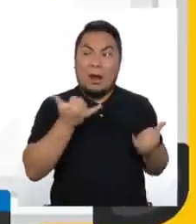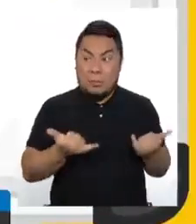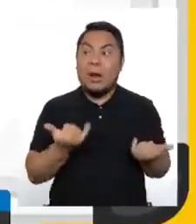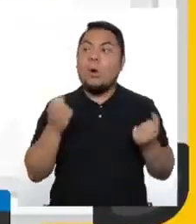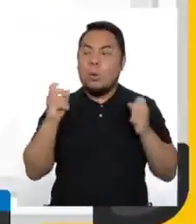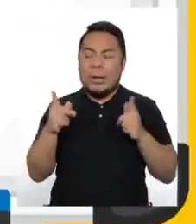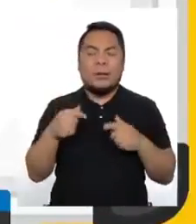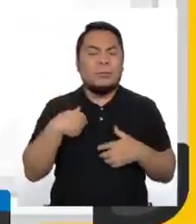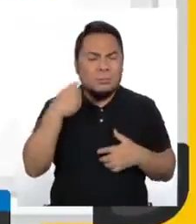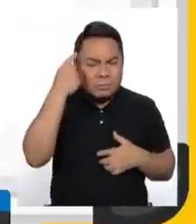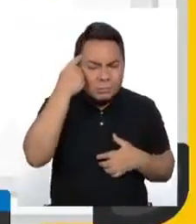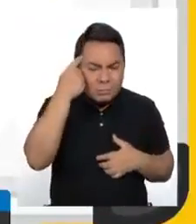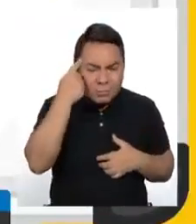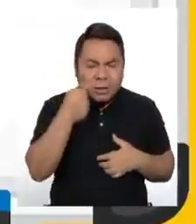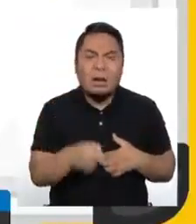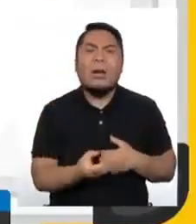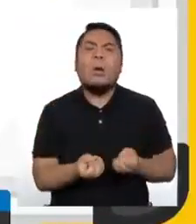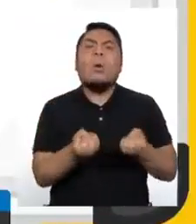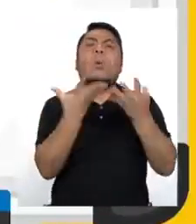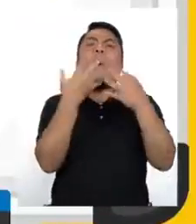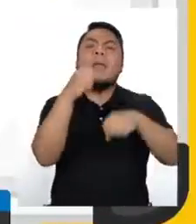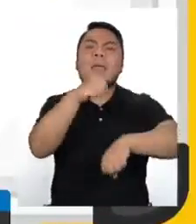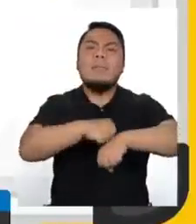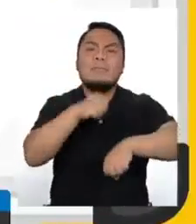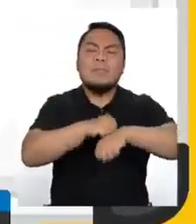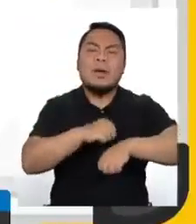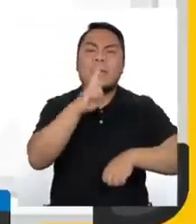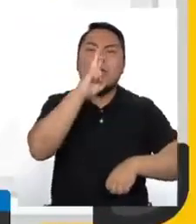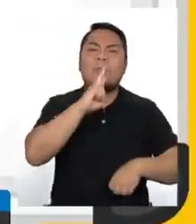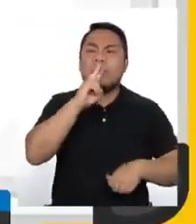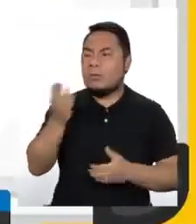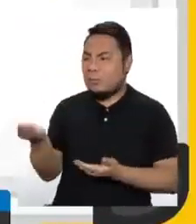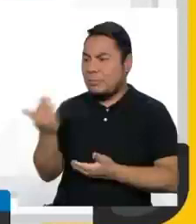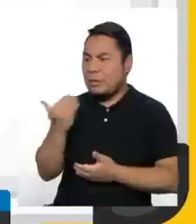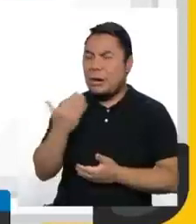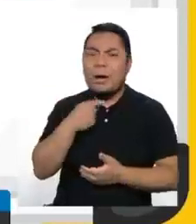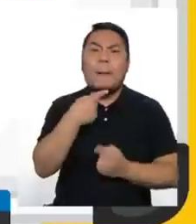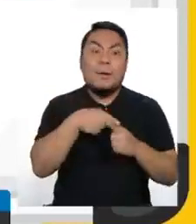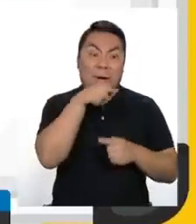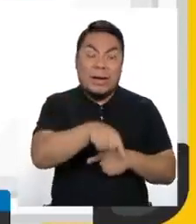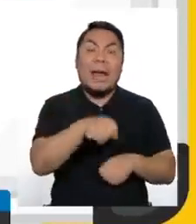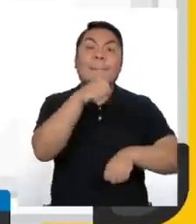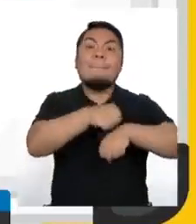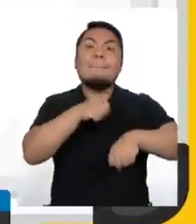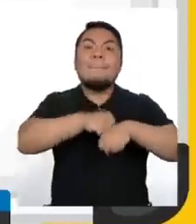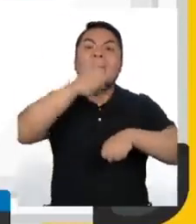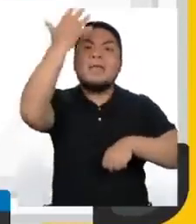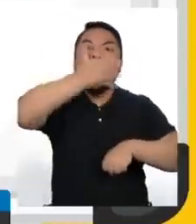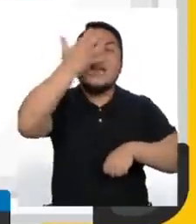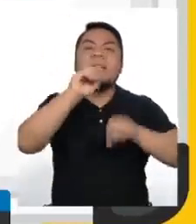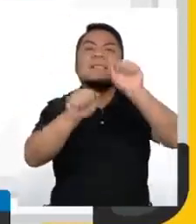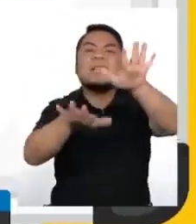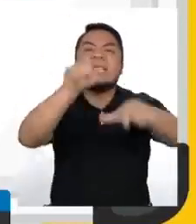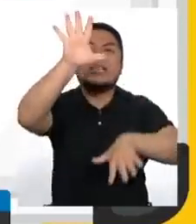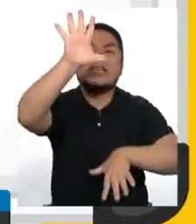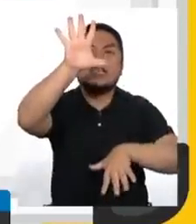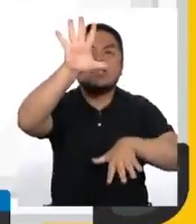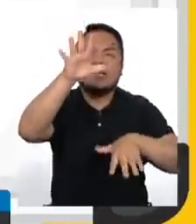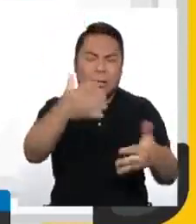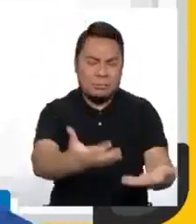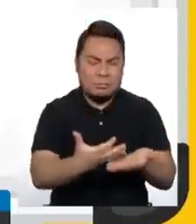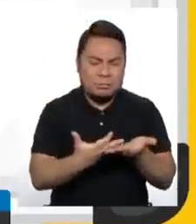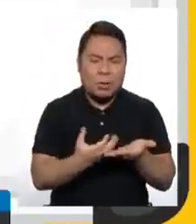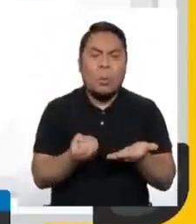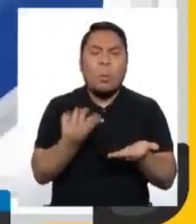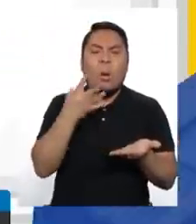Quiere saber cuántas piedras rojas obtendrá con 15 piedras negras. ¿Qué creen